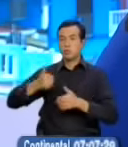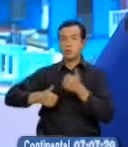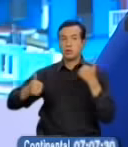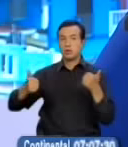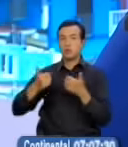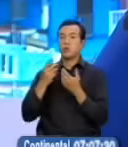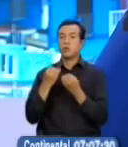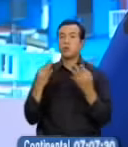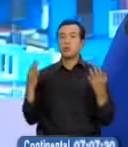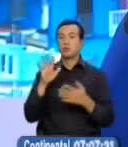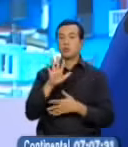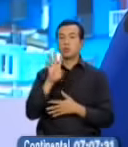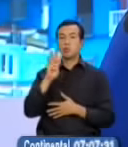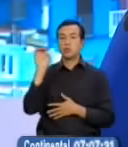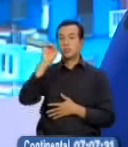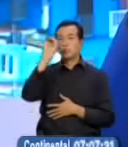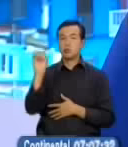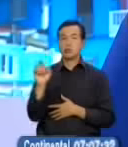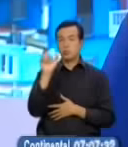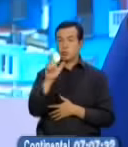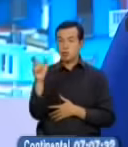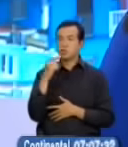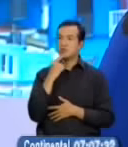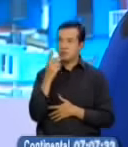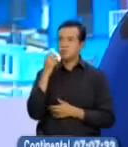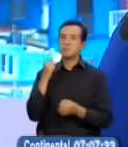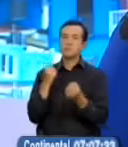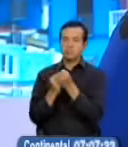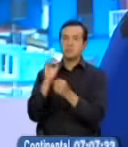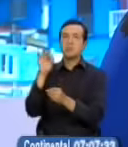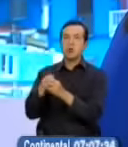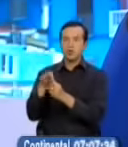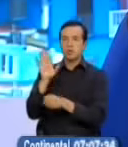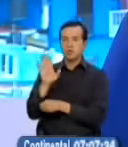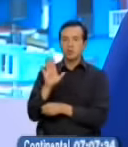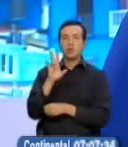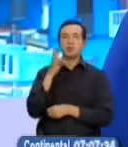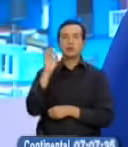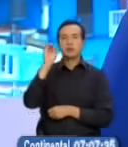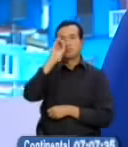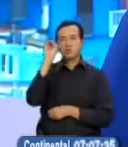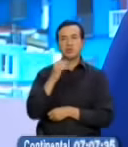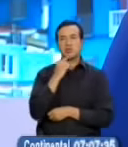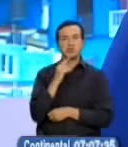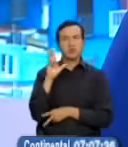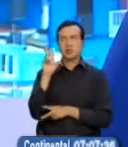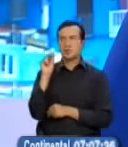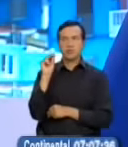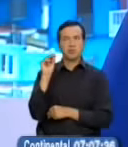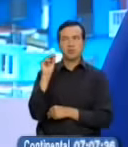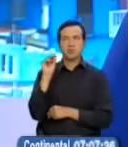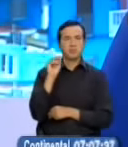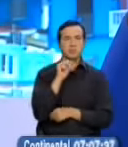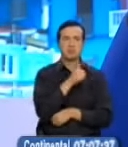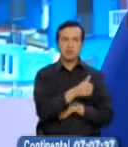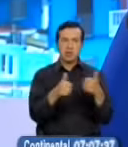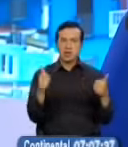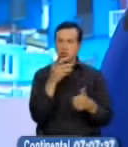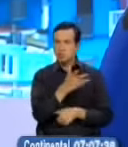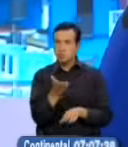el resultado es que 54% manifiesta intención de voto por él. Hay un 17% que dice que no votaría por ninguno de los candidatos